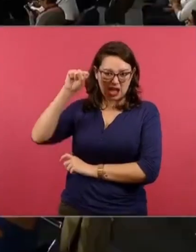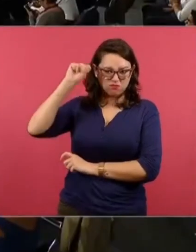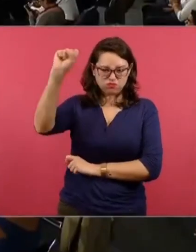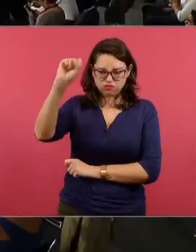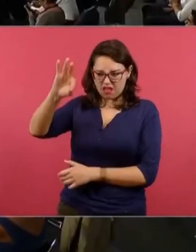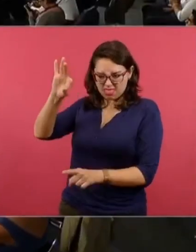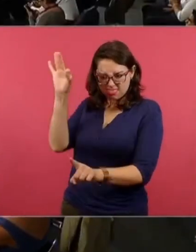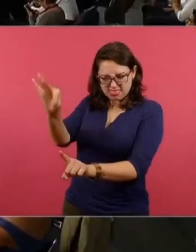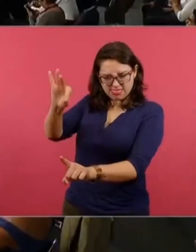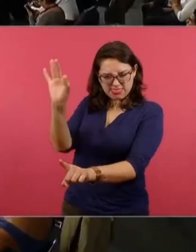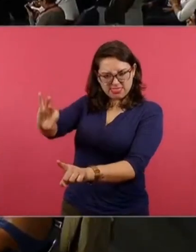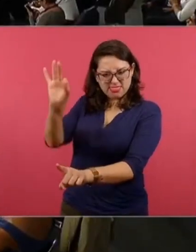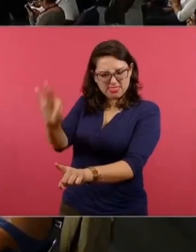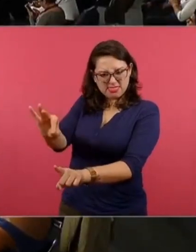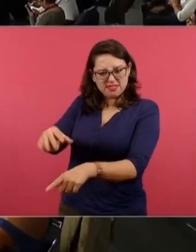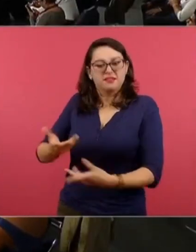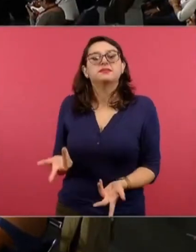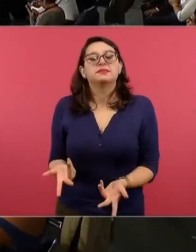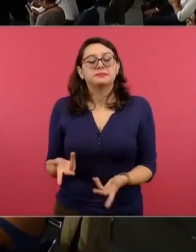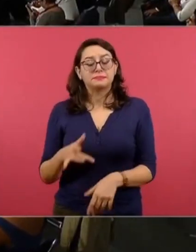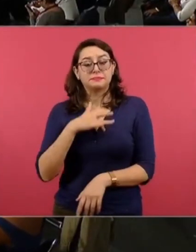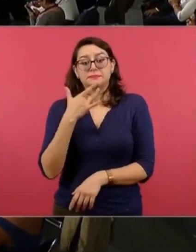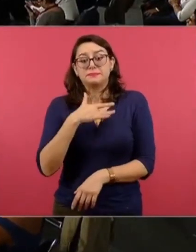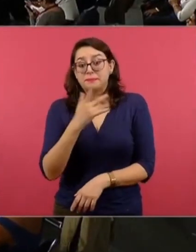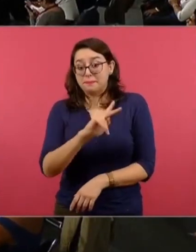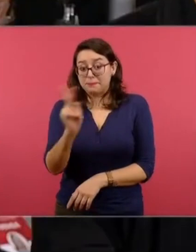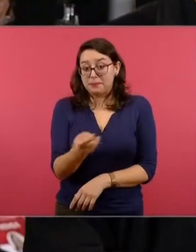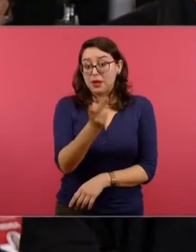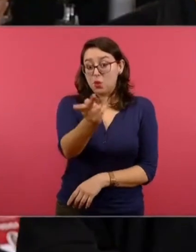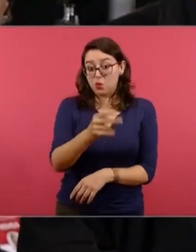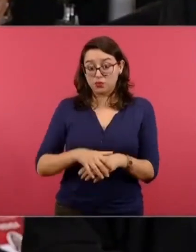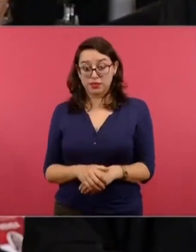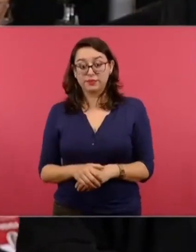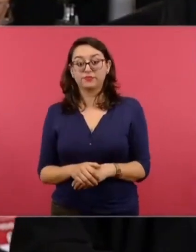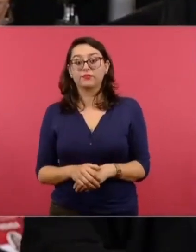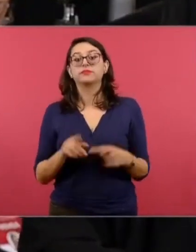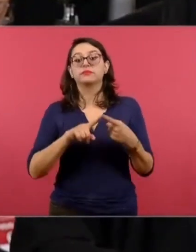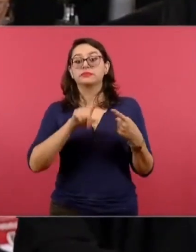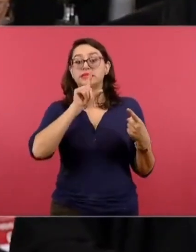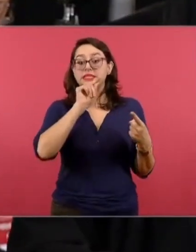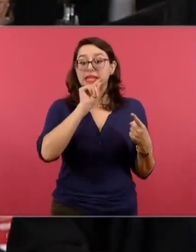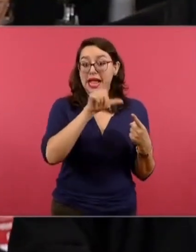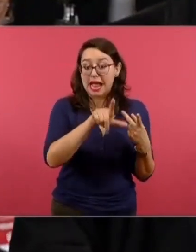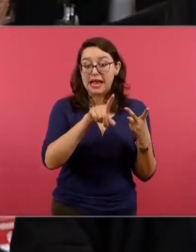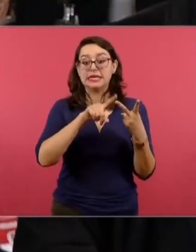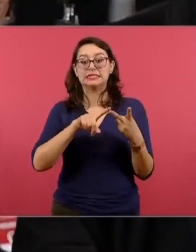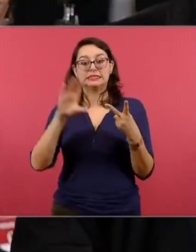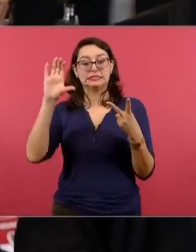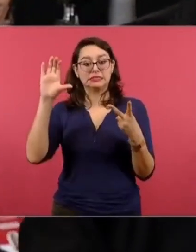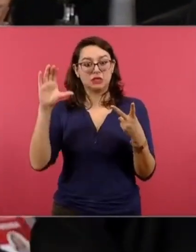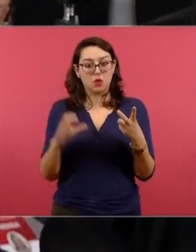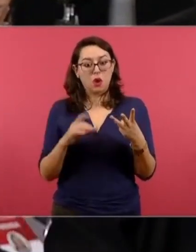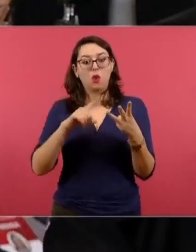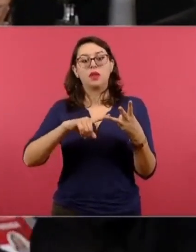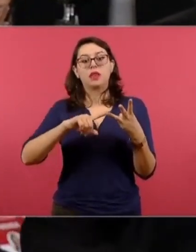esto me lleva a la pregunta. Hay unos estados que son Jalisco, Coahuila,